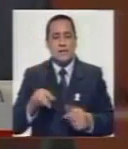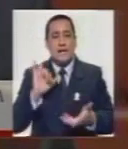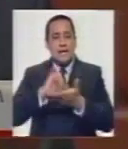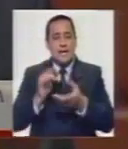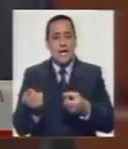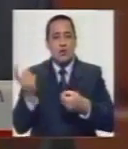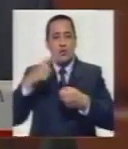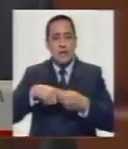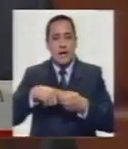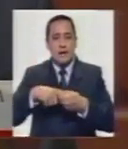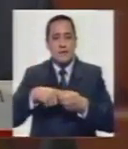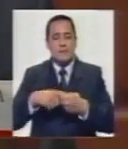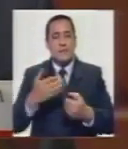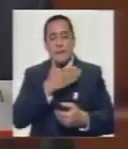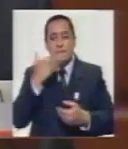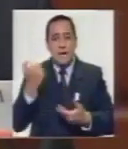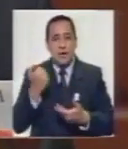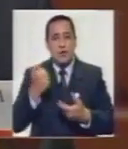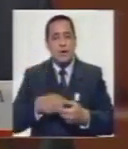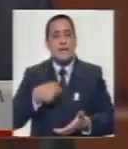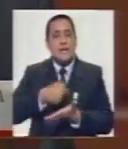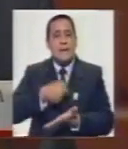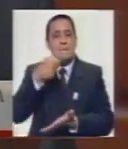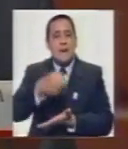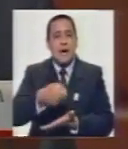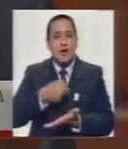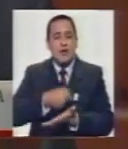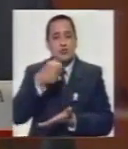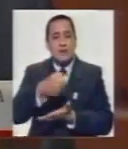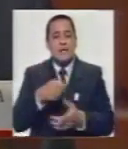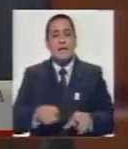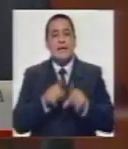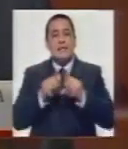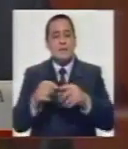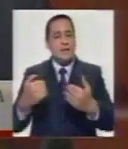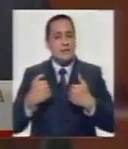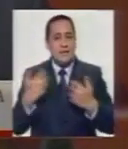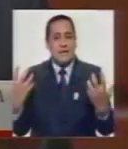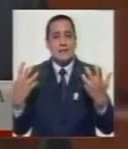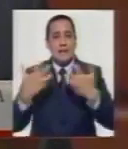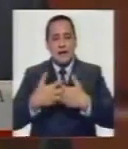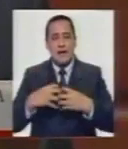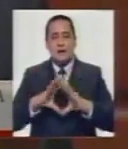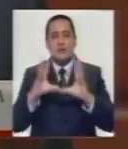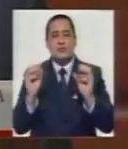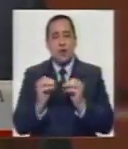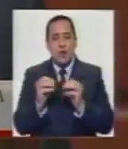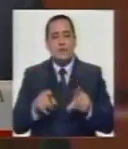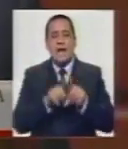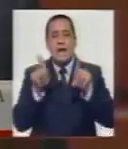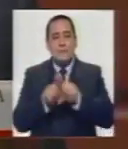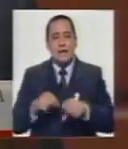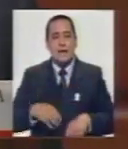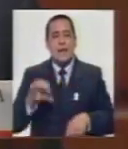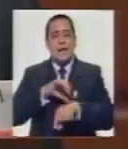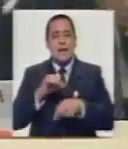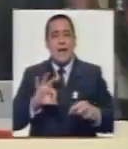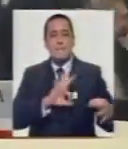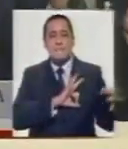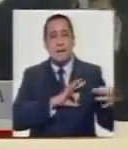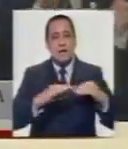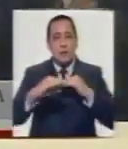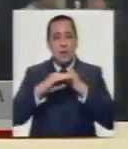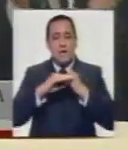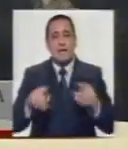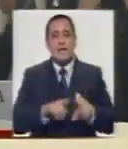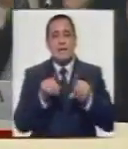que incluirá mejoras remunerativas y aborda de manera integral tanto la meritocracia